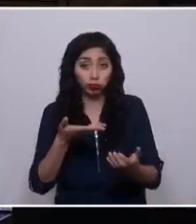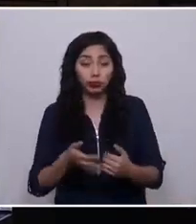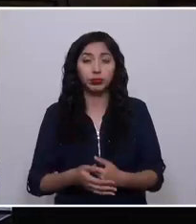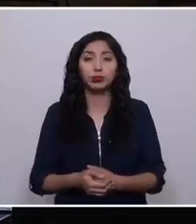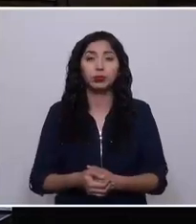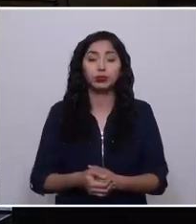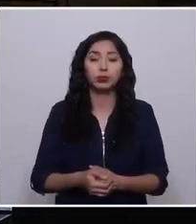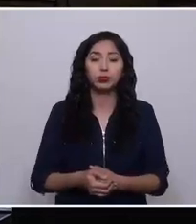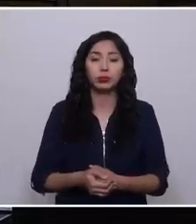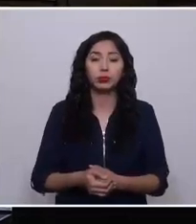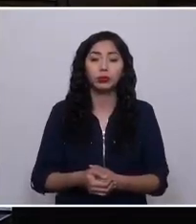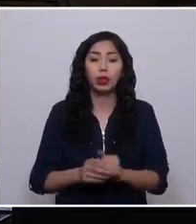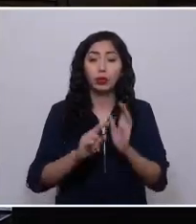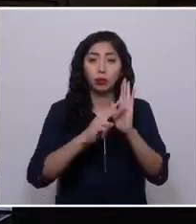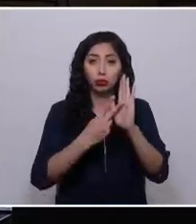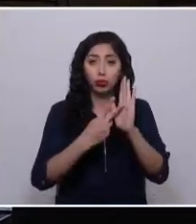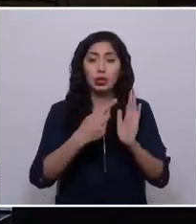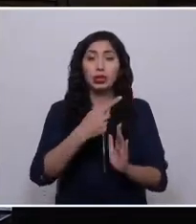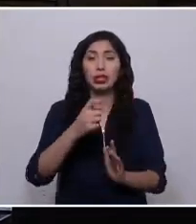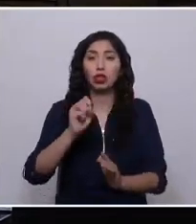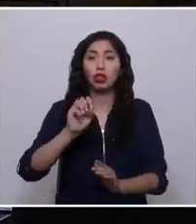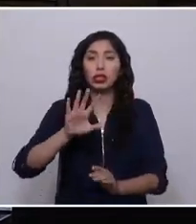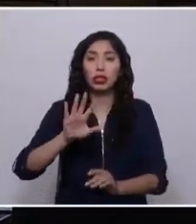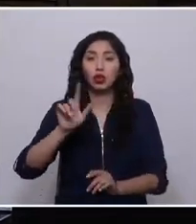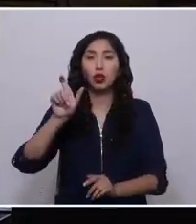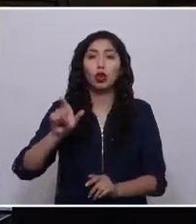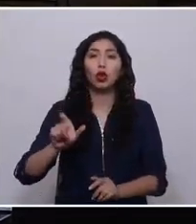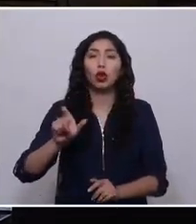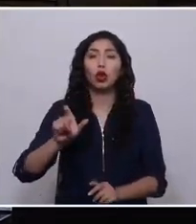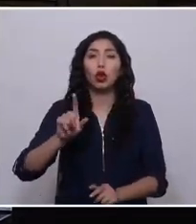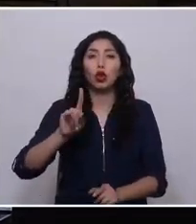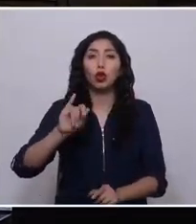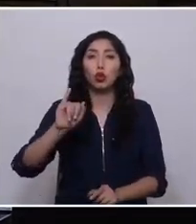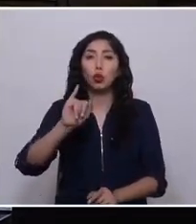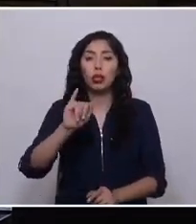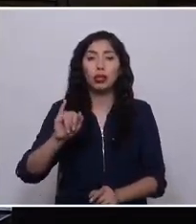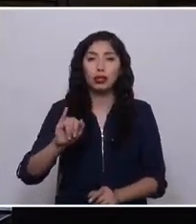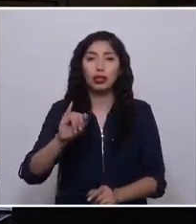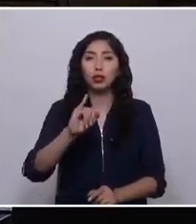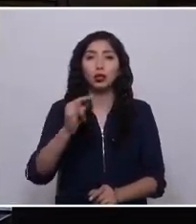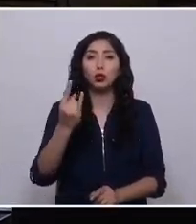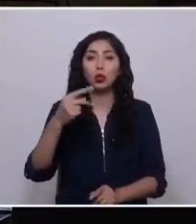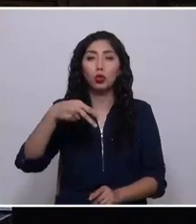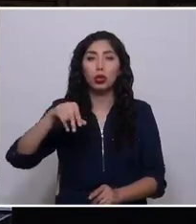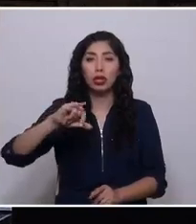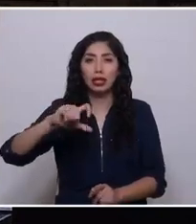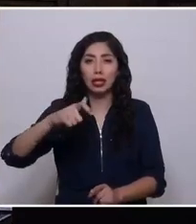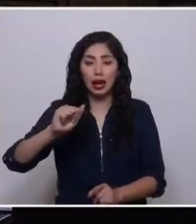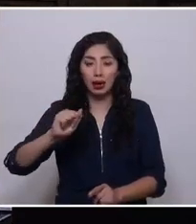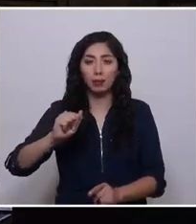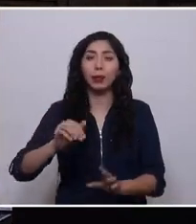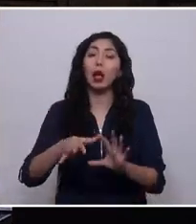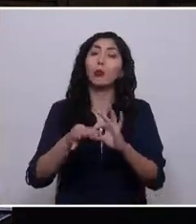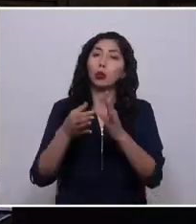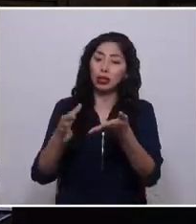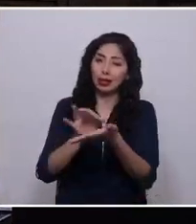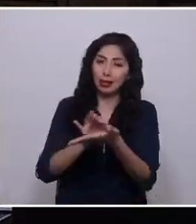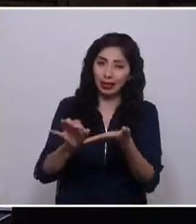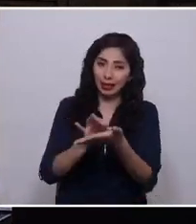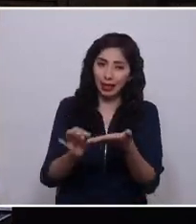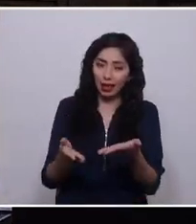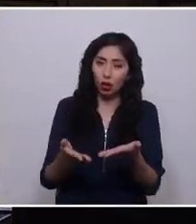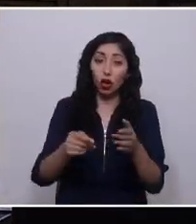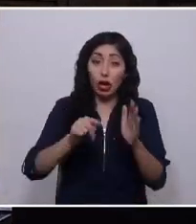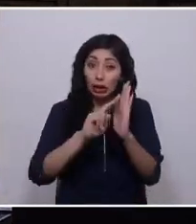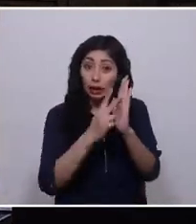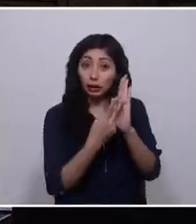y respecto de la indicación número 105 al señor Luis Arturo Zúñiga. Muchas gracias, señor secretario. Esta